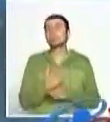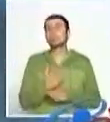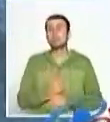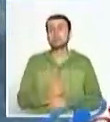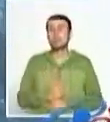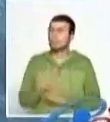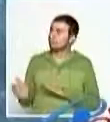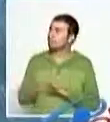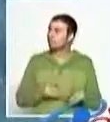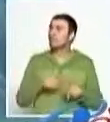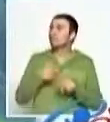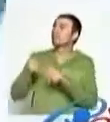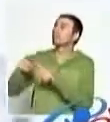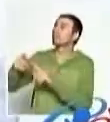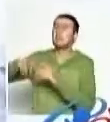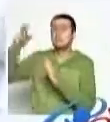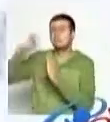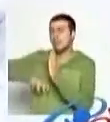minas,